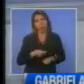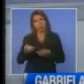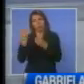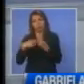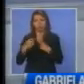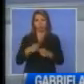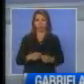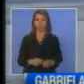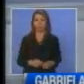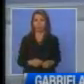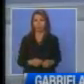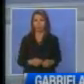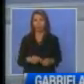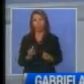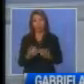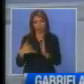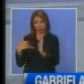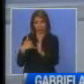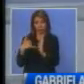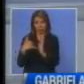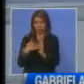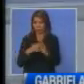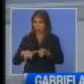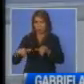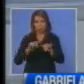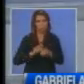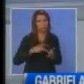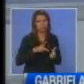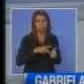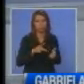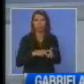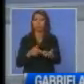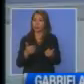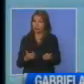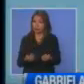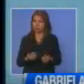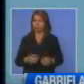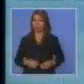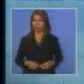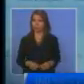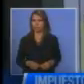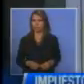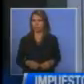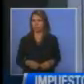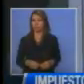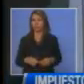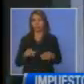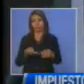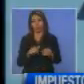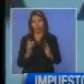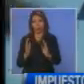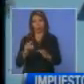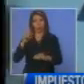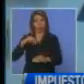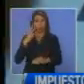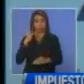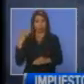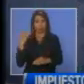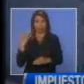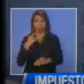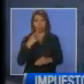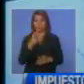misma brecha y dejará la misma preocupación que hoy estamos tratando de eliminar. Mientras que para este otro experto en la materia,